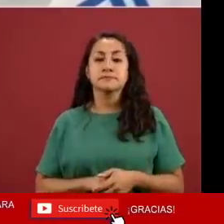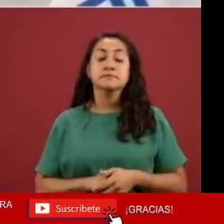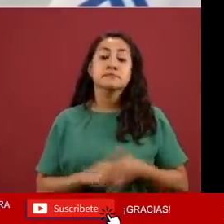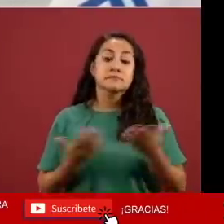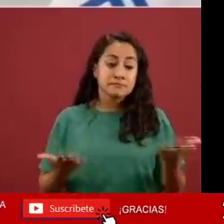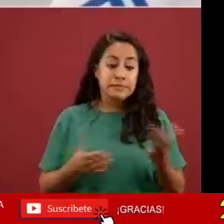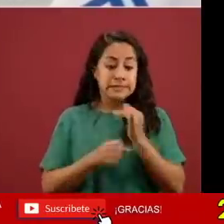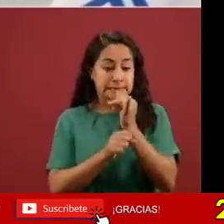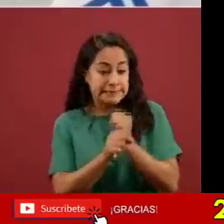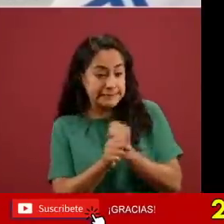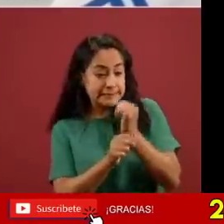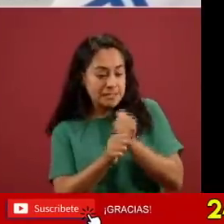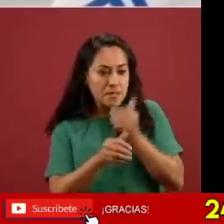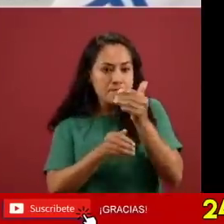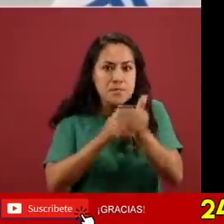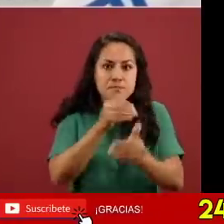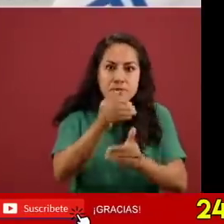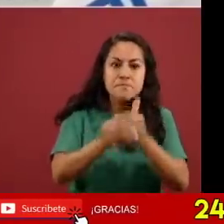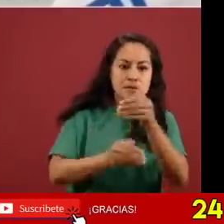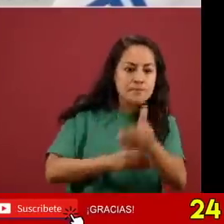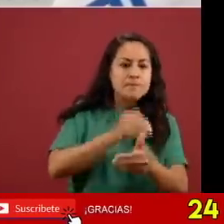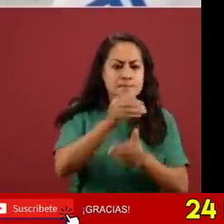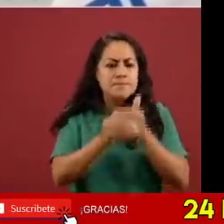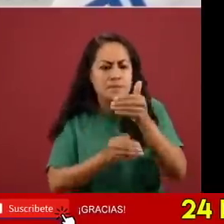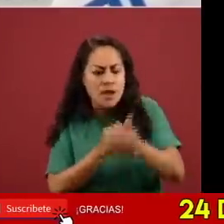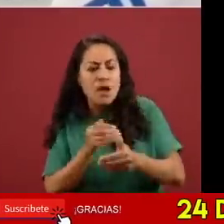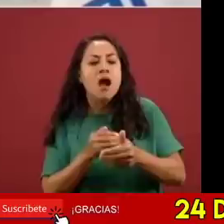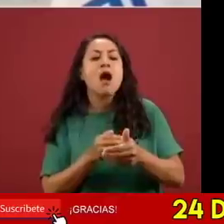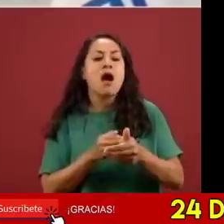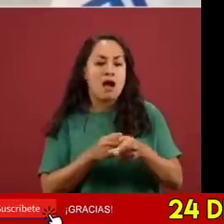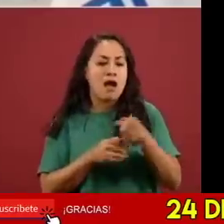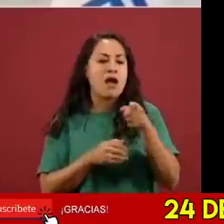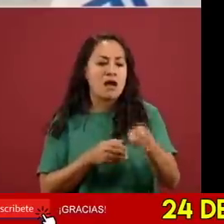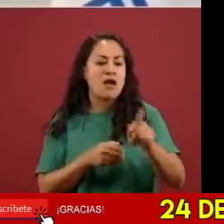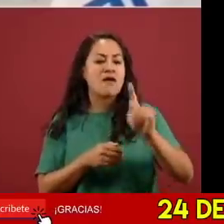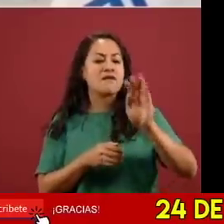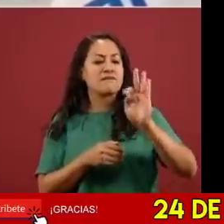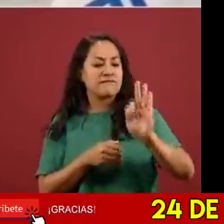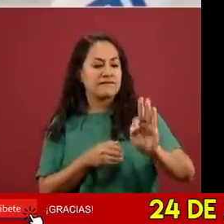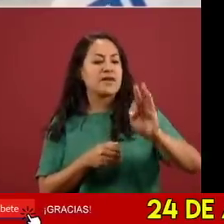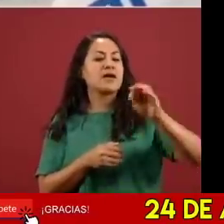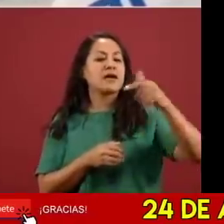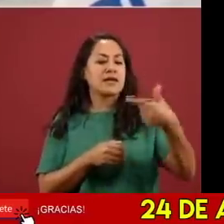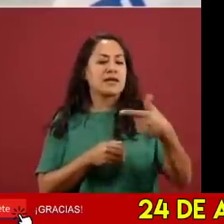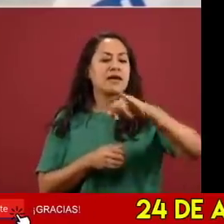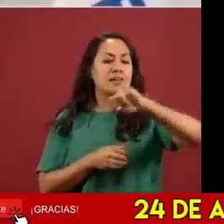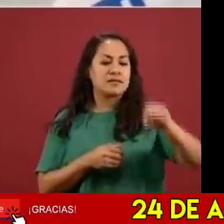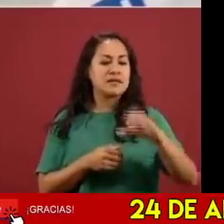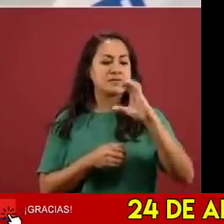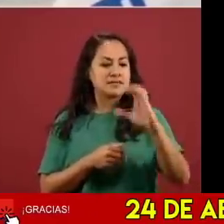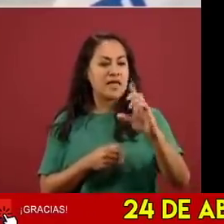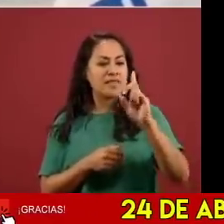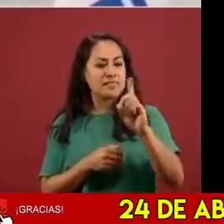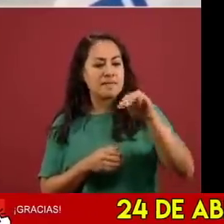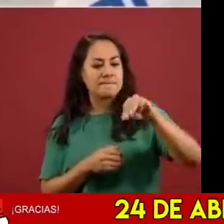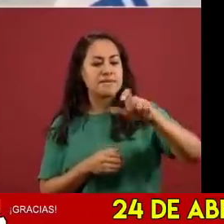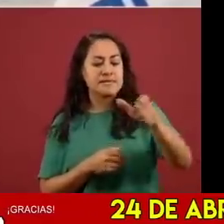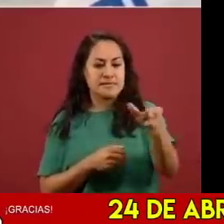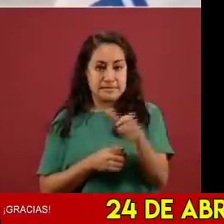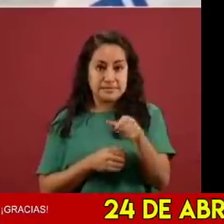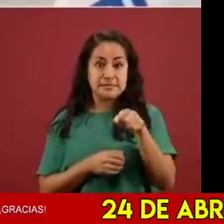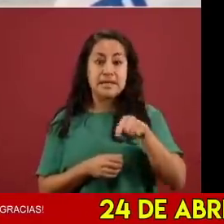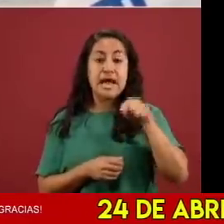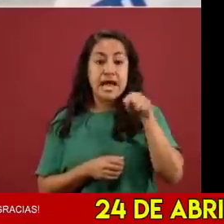de nuestras investigaciones la fiscalía general de justicia de la ciudad de méxico solicitó y obtuvo órdenes de